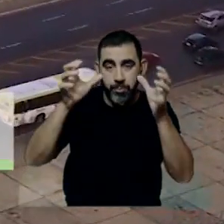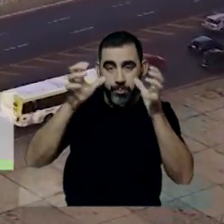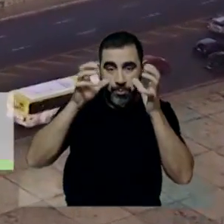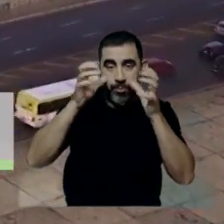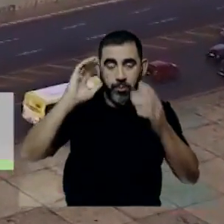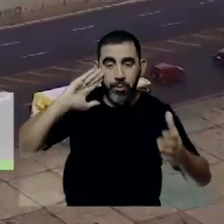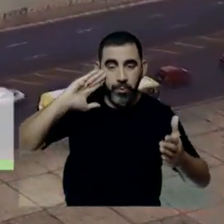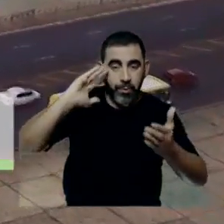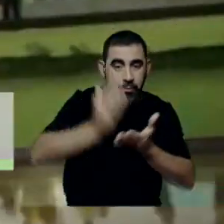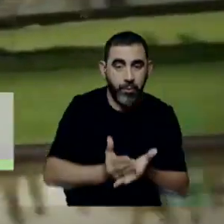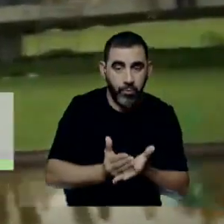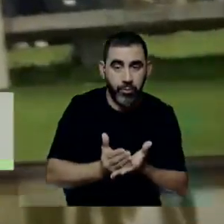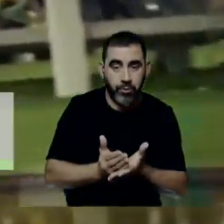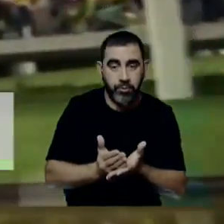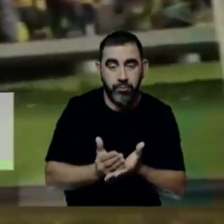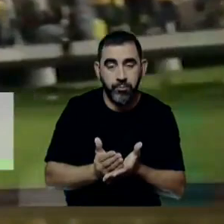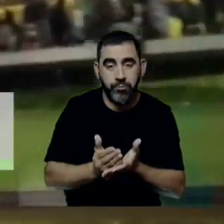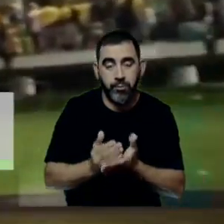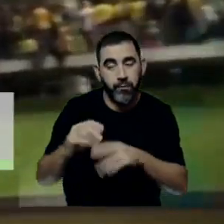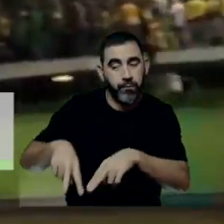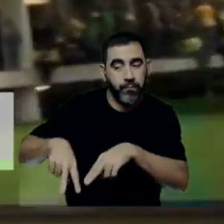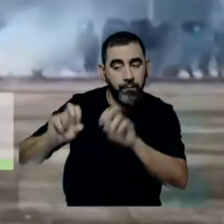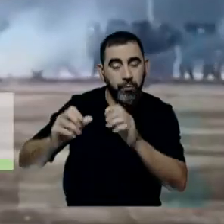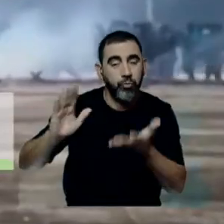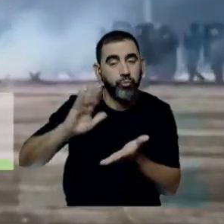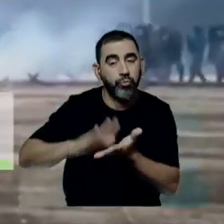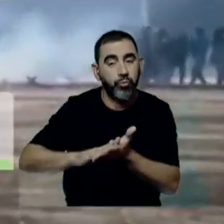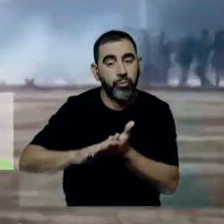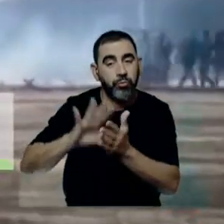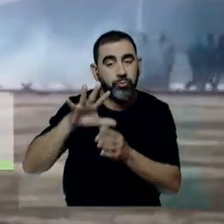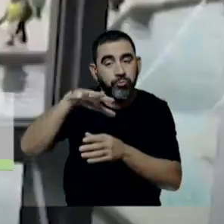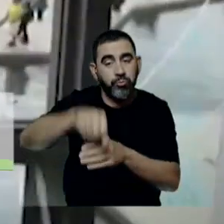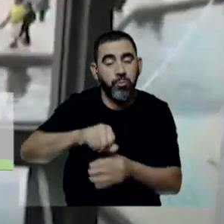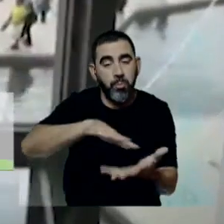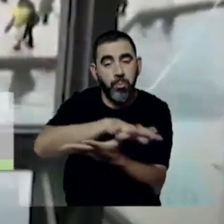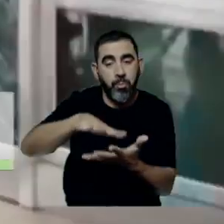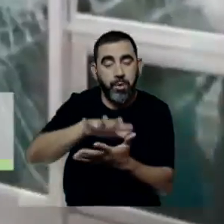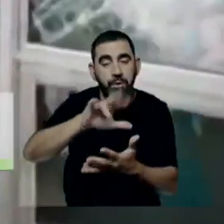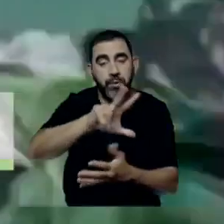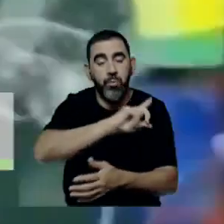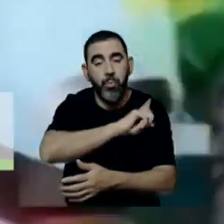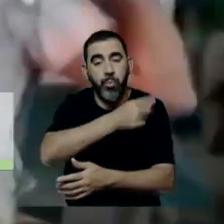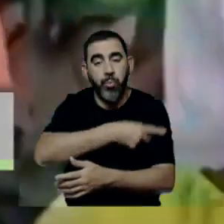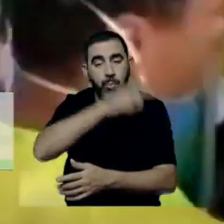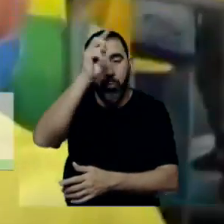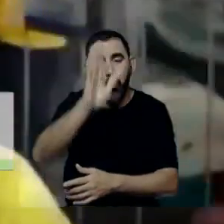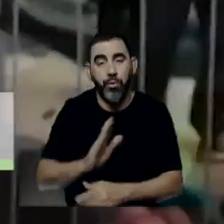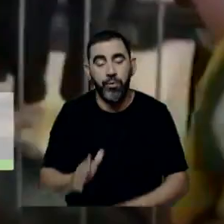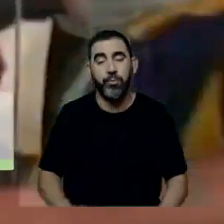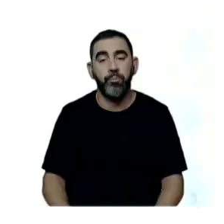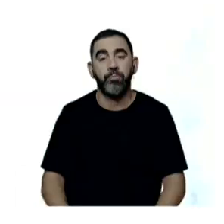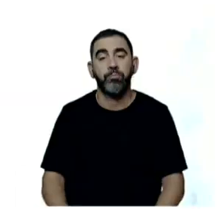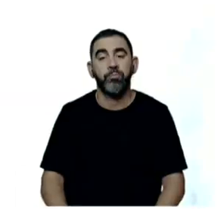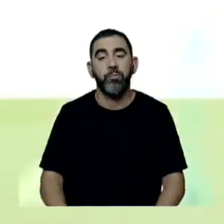un golpe de Estado en referencia a la investigación sobre el asalto a la Plaza de los Tres Poderes en Brasilia.